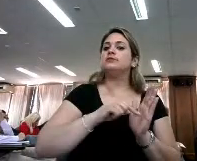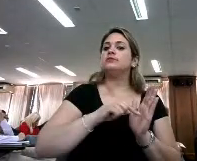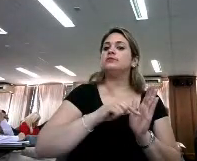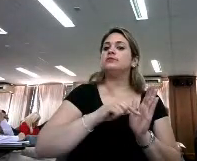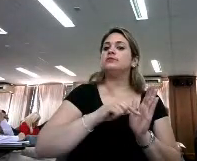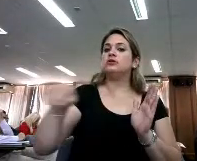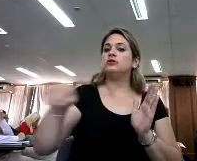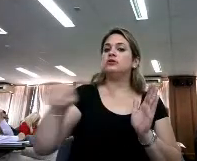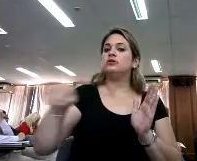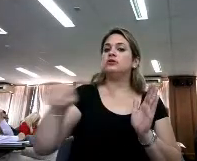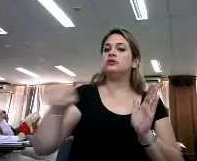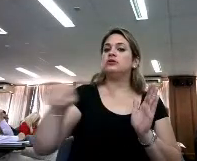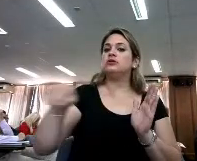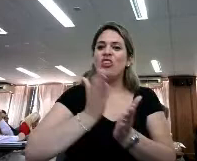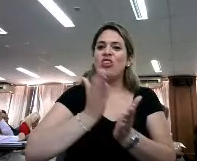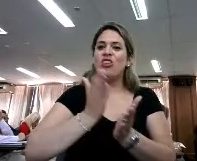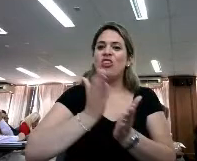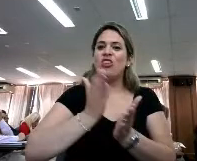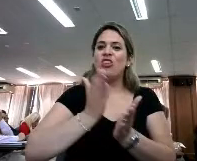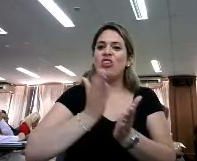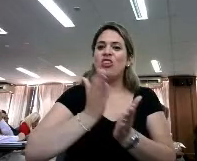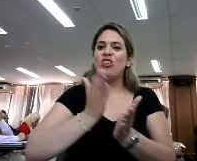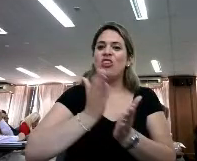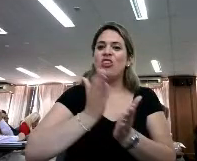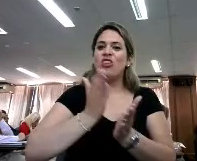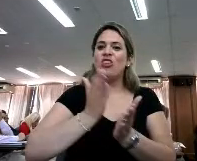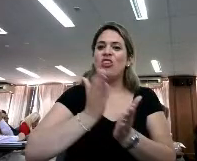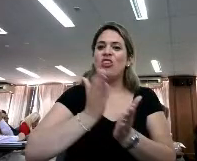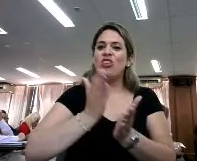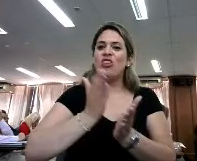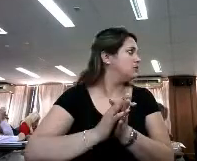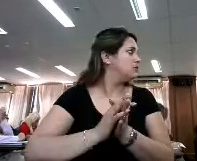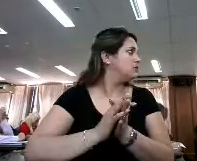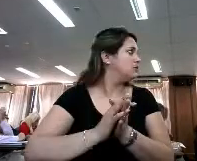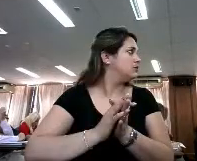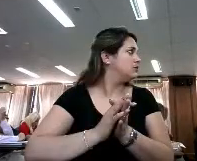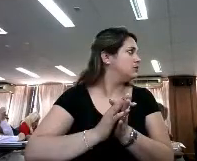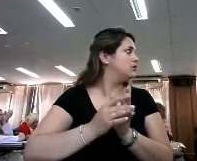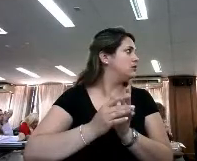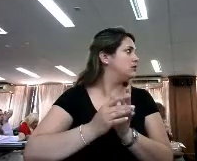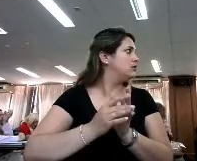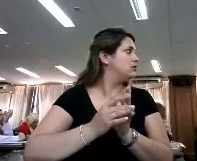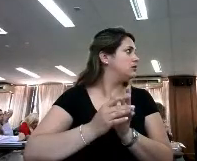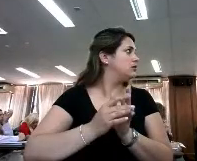derechos. Desde la perspectiva del autor, claramente.